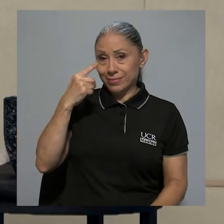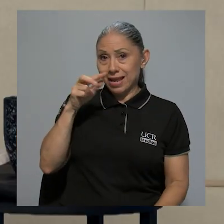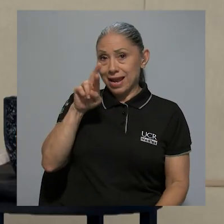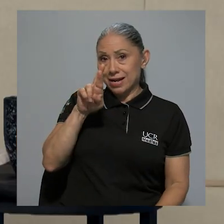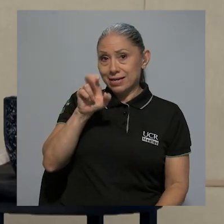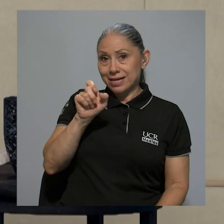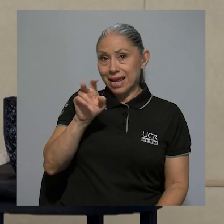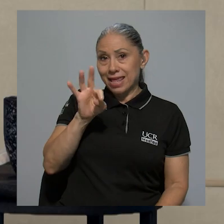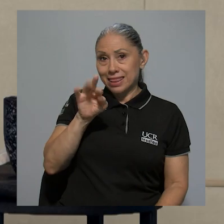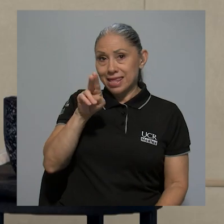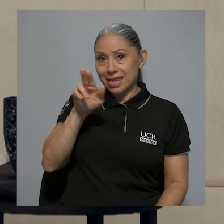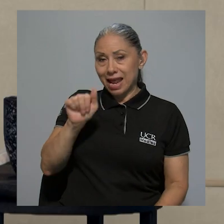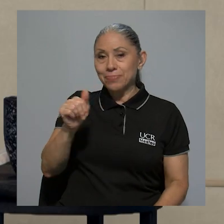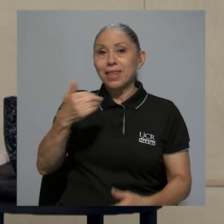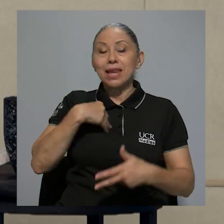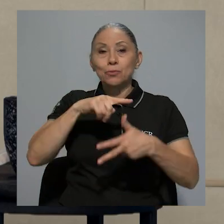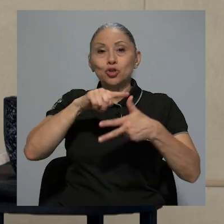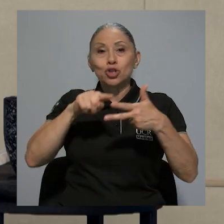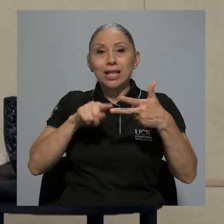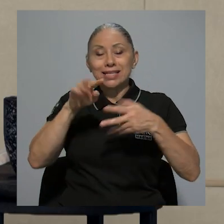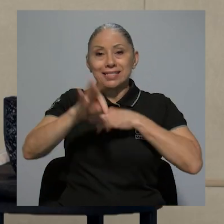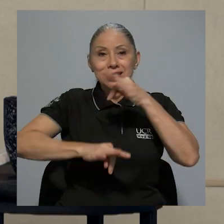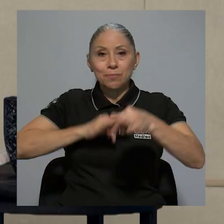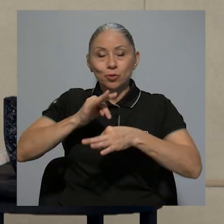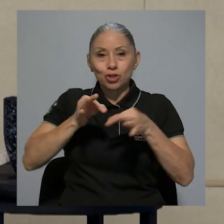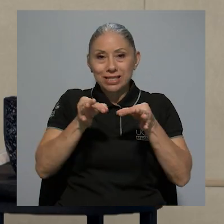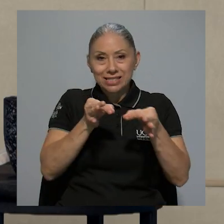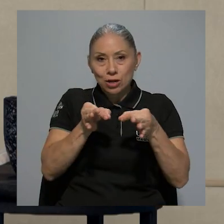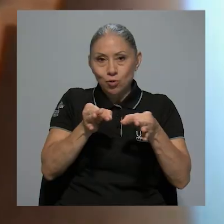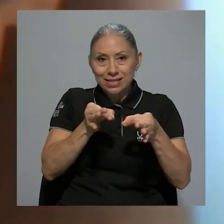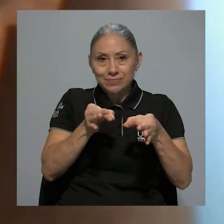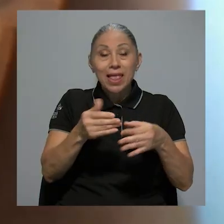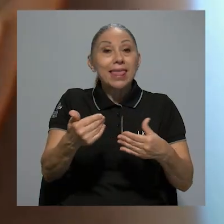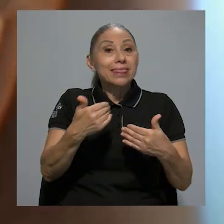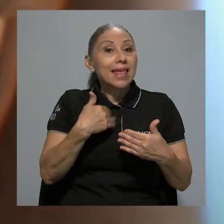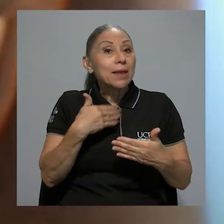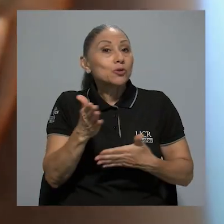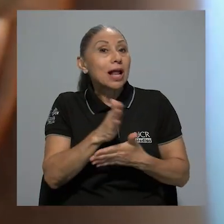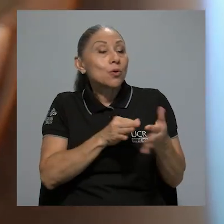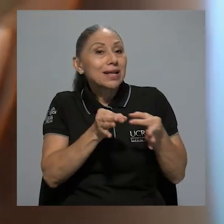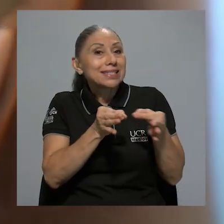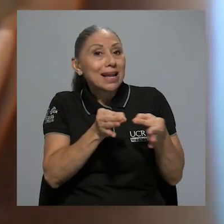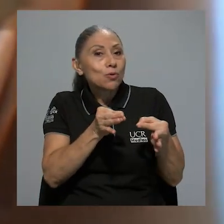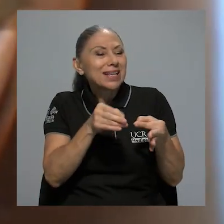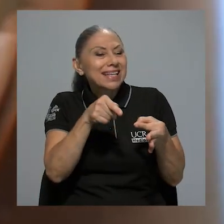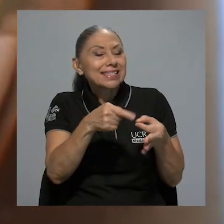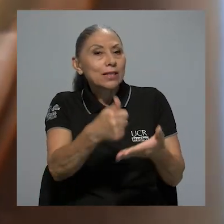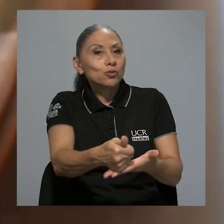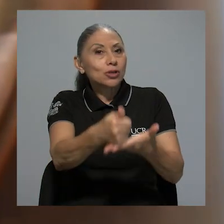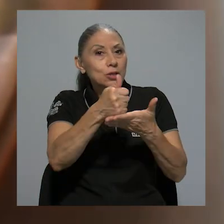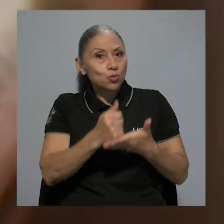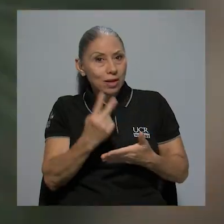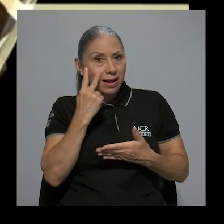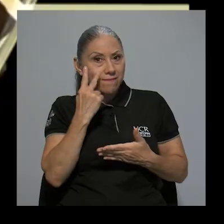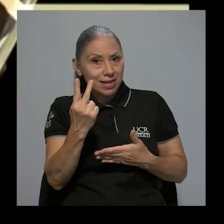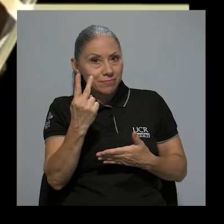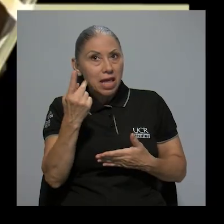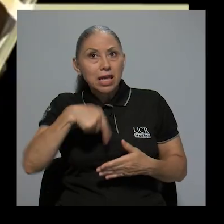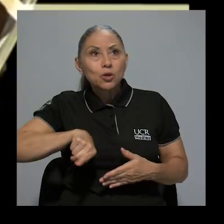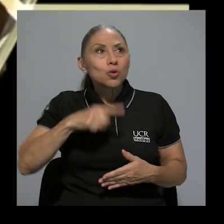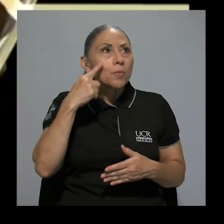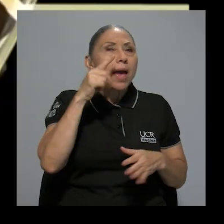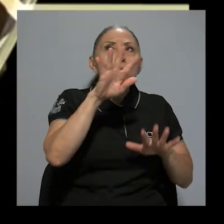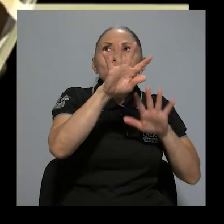retina tres tipos de células. Tenemos unas células que son las que nos ayudan a ver, nos ayudan a formar imágenes, ¿verdad?